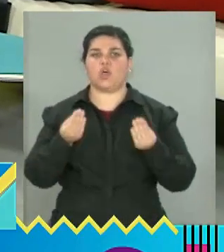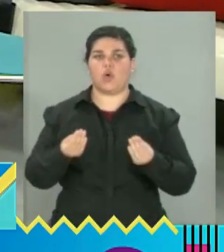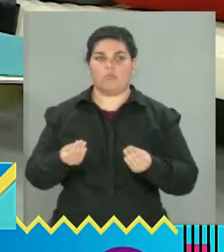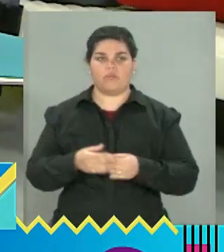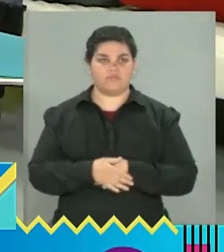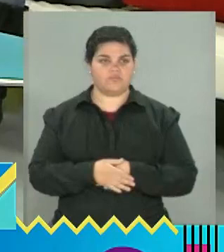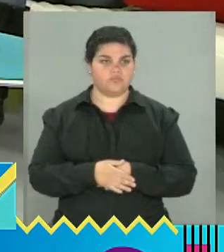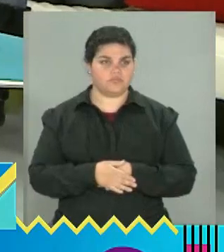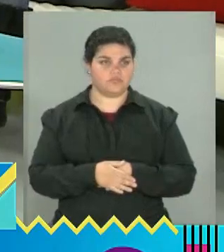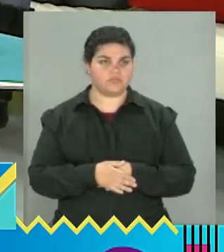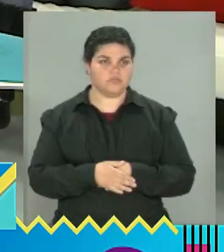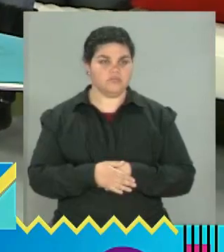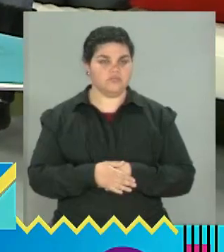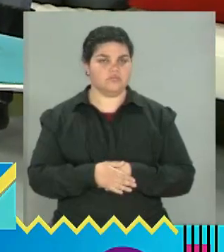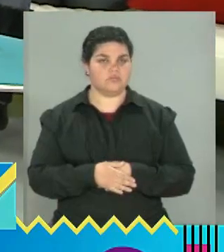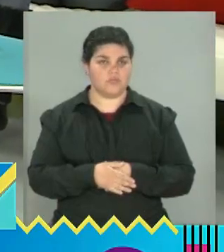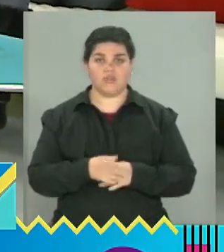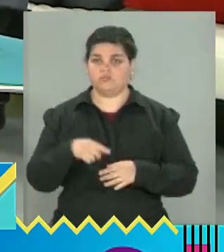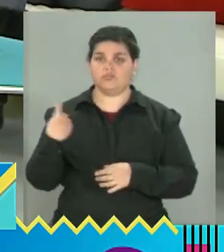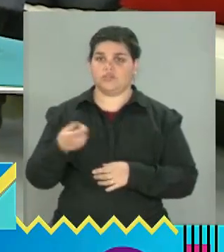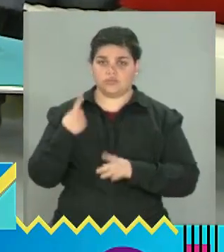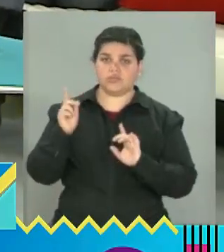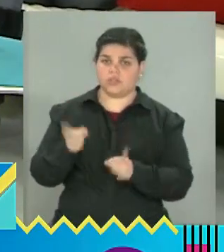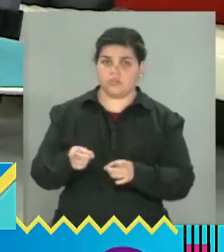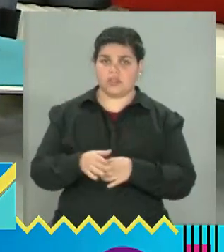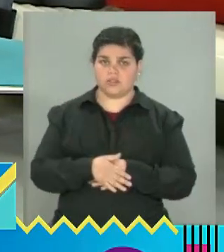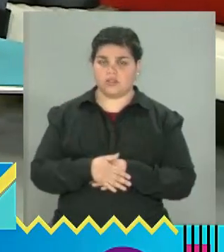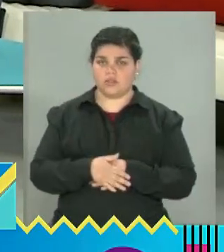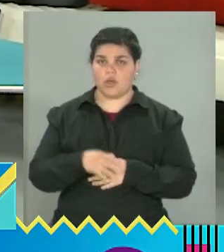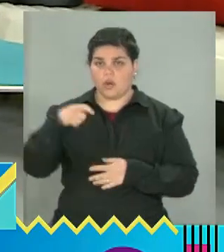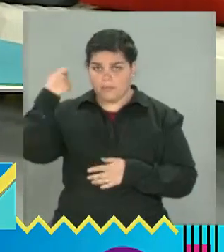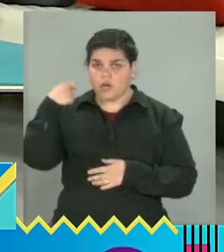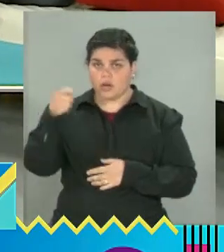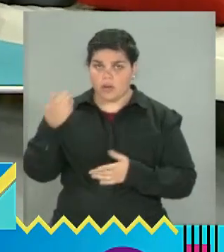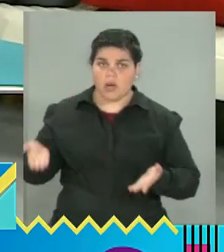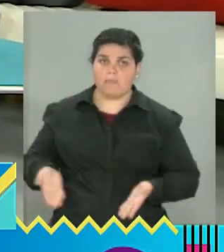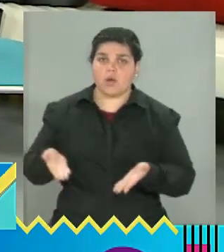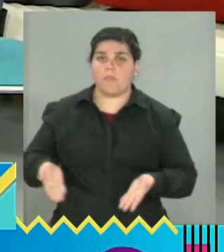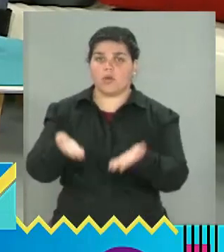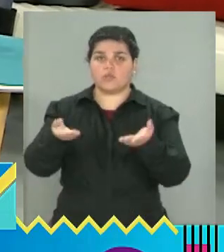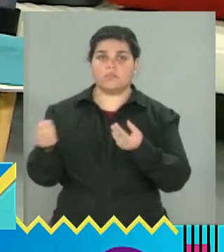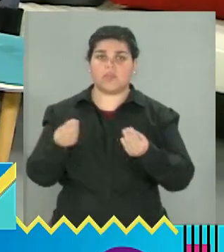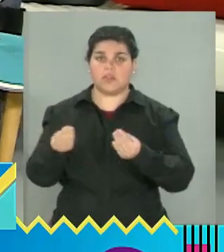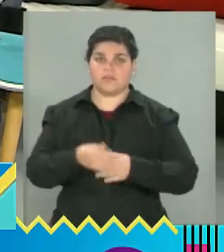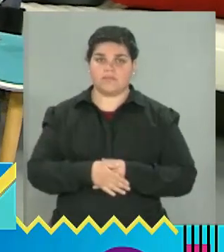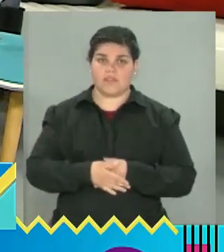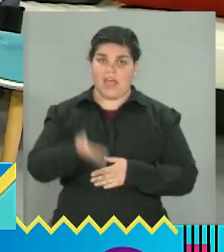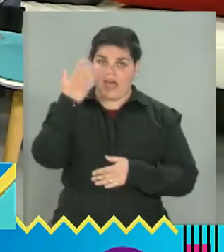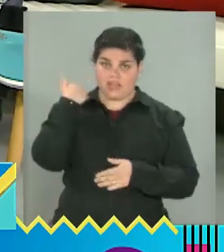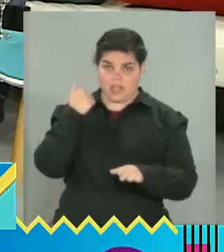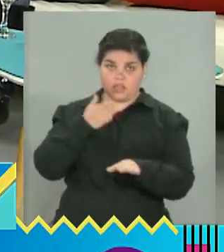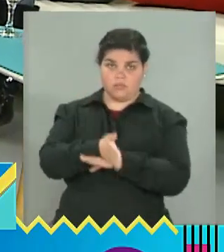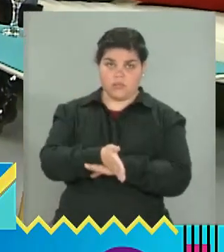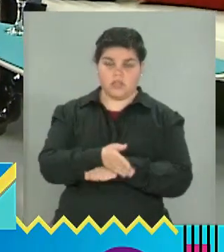infancia, digamos que hay muchas. De hecho, bueno, formas nosotros de tenemos, vivir claro, la infancia. un programa desde promoción que se llamaba cuando ingresamos nosotros,